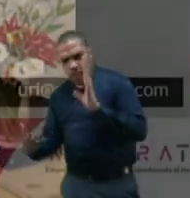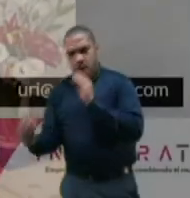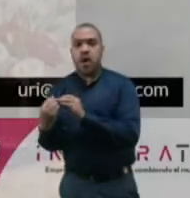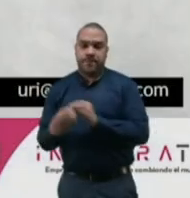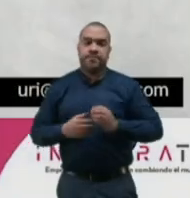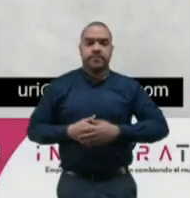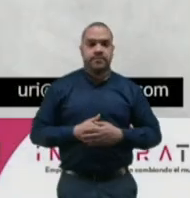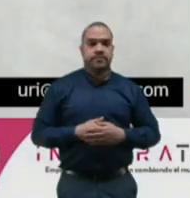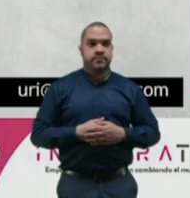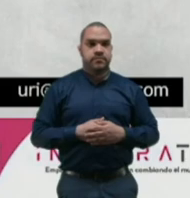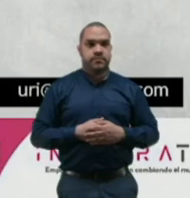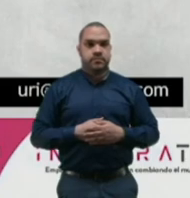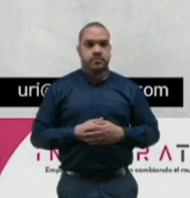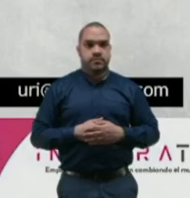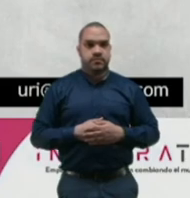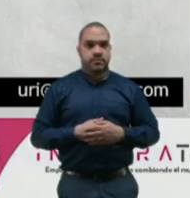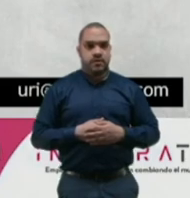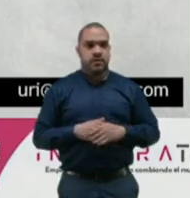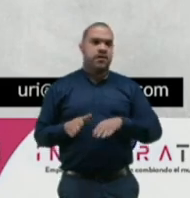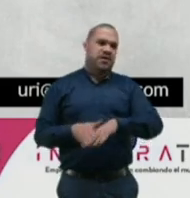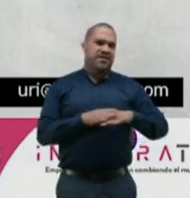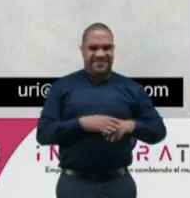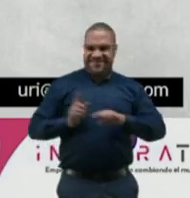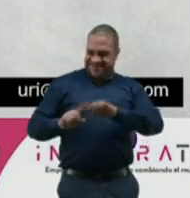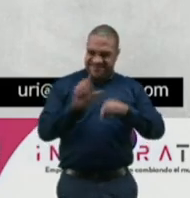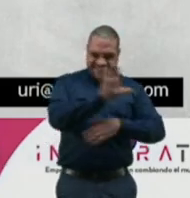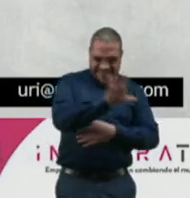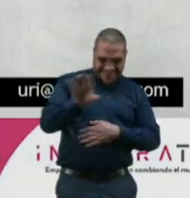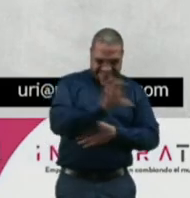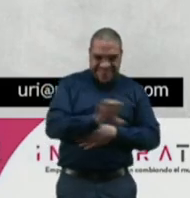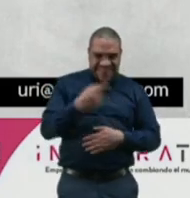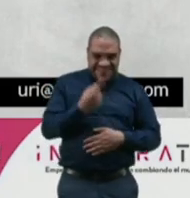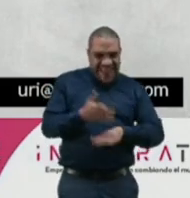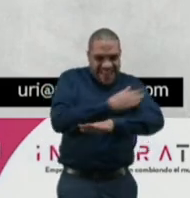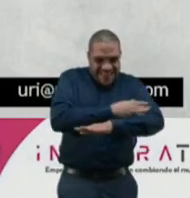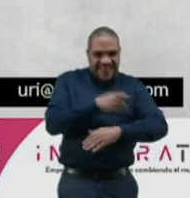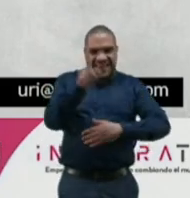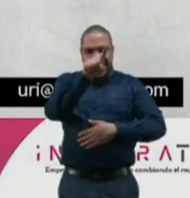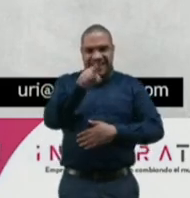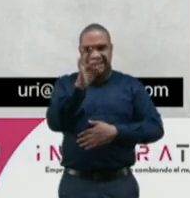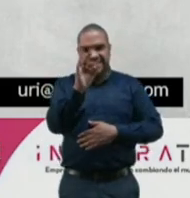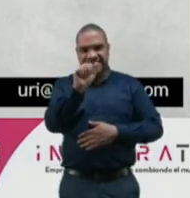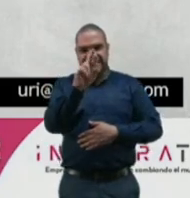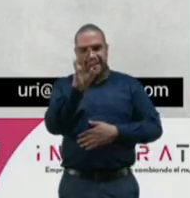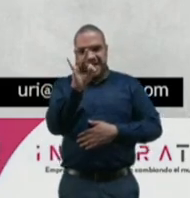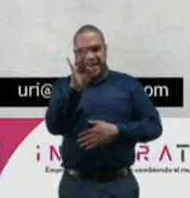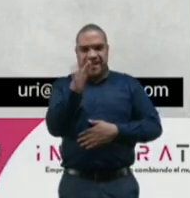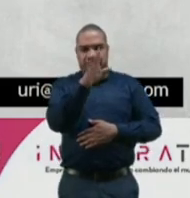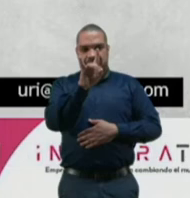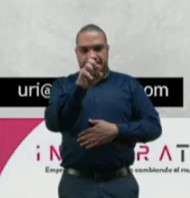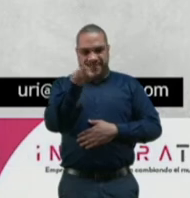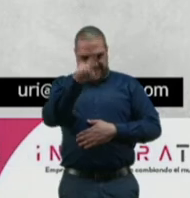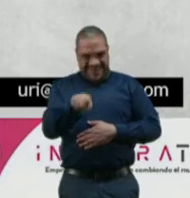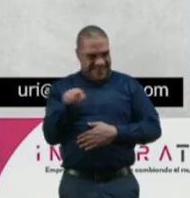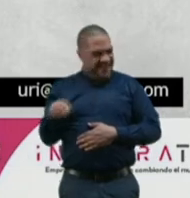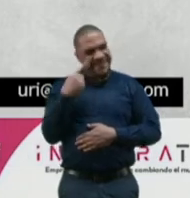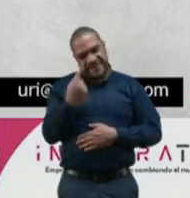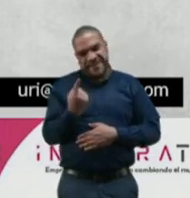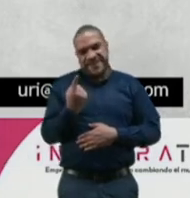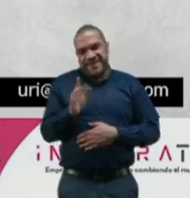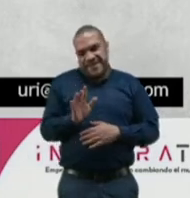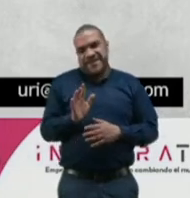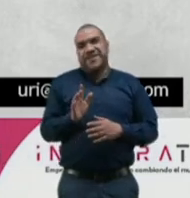Y no voy a hablar de nuevo todas las startups de nuevo. Voy a terminar con una sola cosa, con unas cuantas historias de lo que hemos